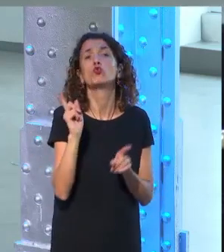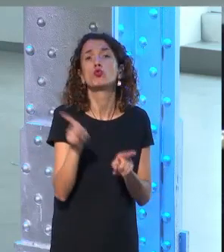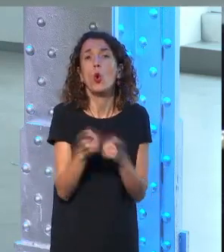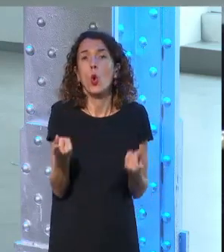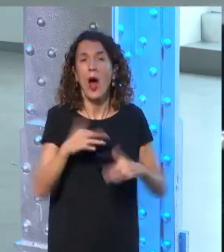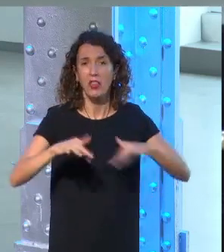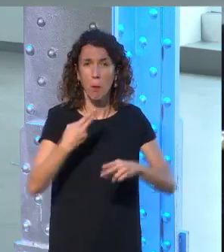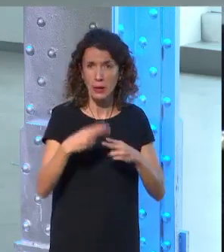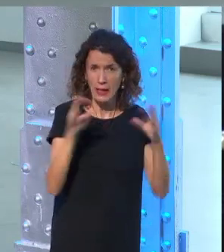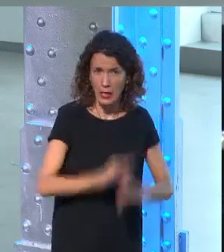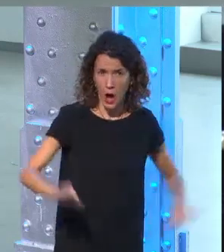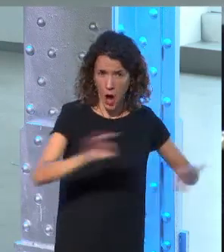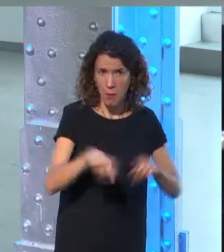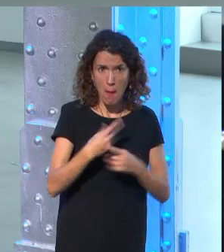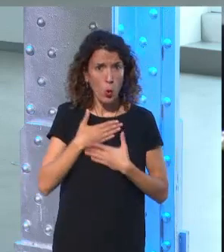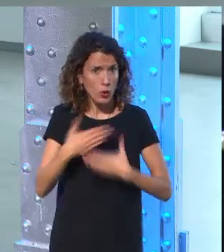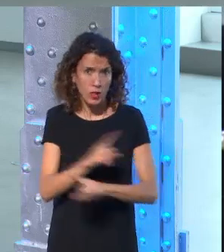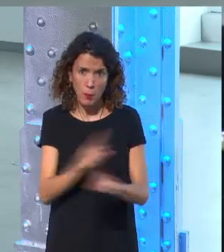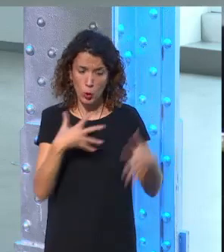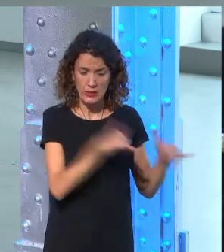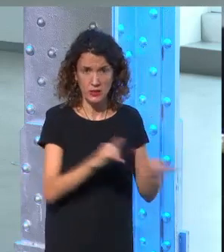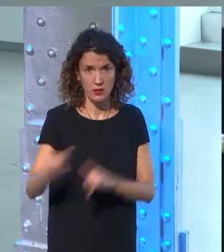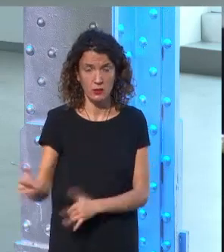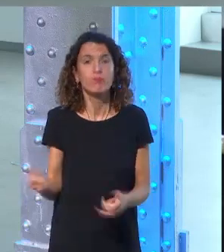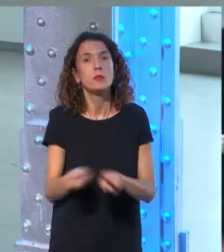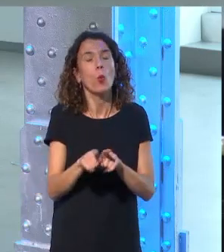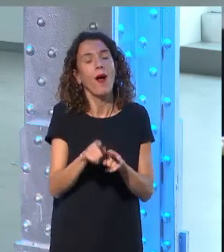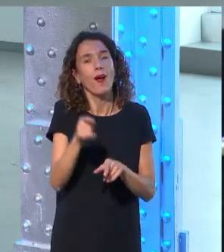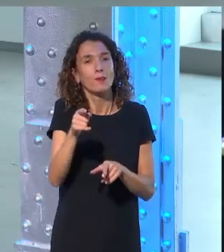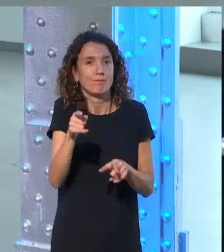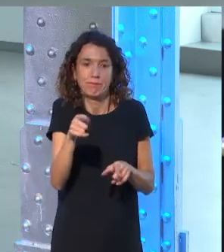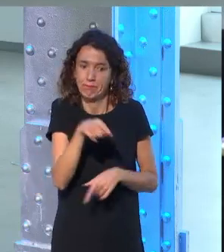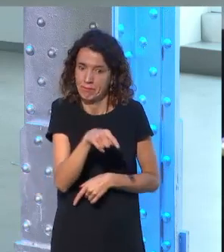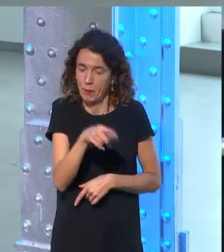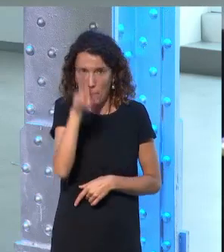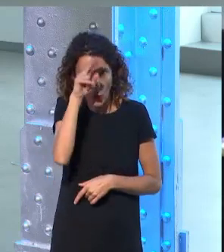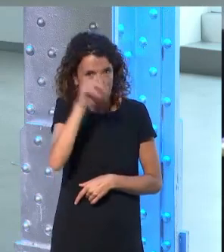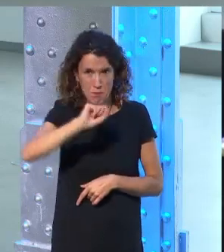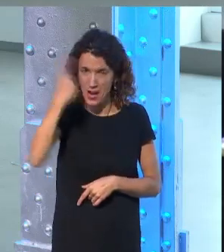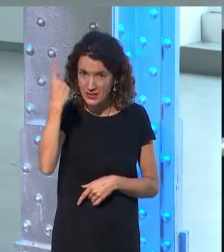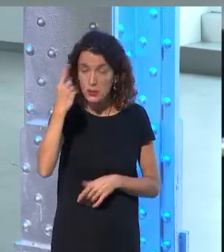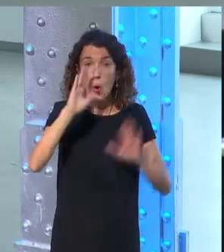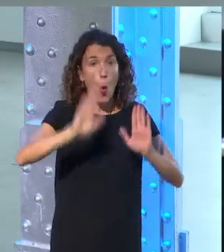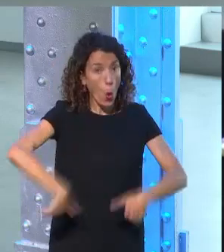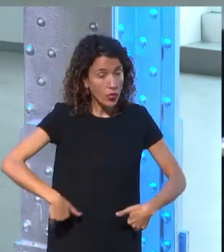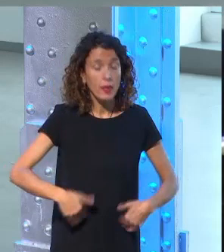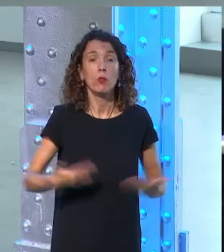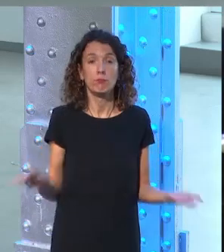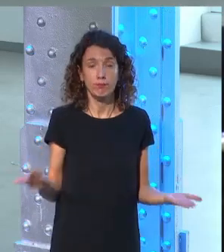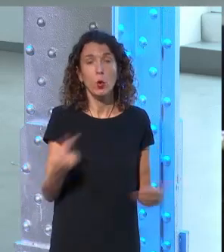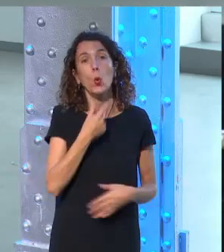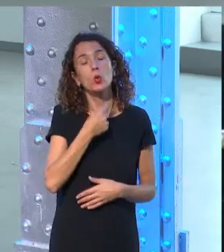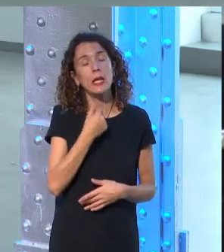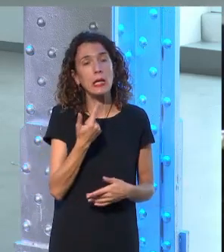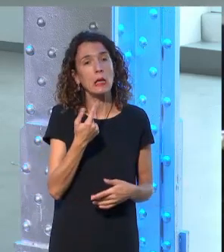hay acción política, sino que tampoco hay voluntad. Entonces, esa es una cuestión verdaderamente preocupante. Y para finalizar, me